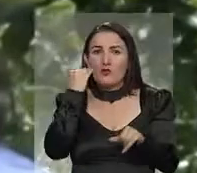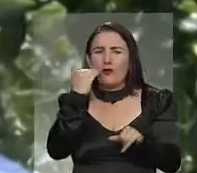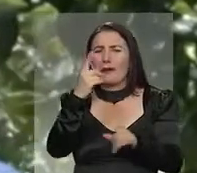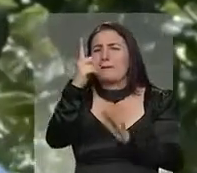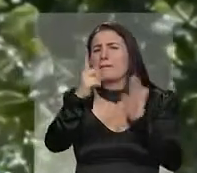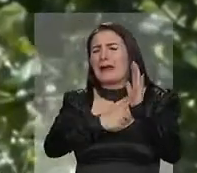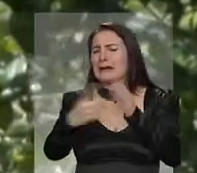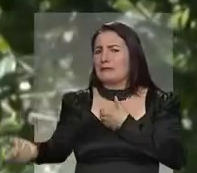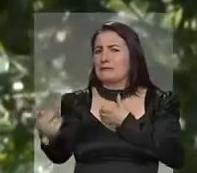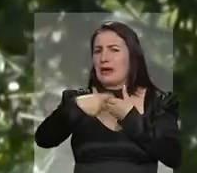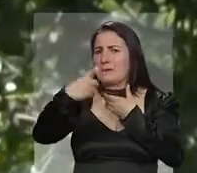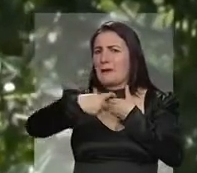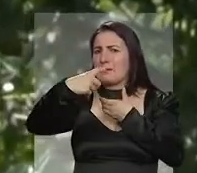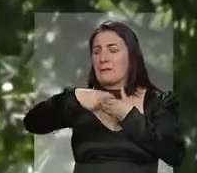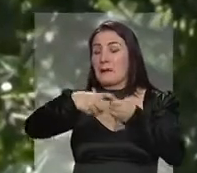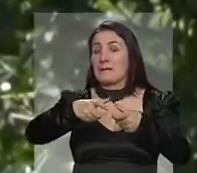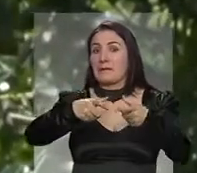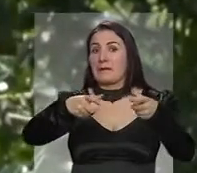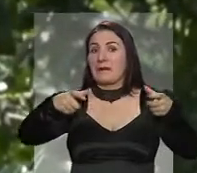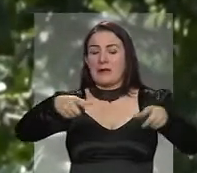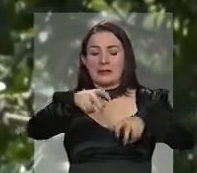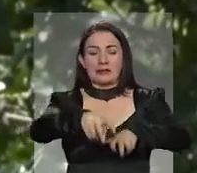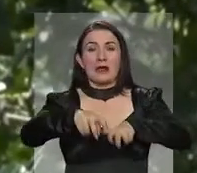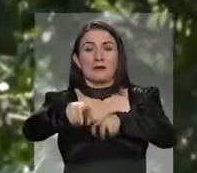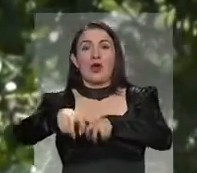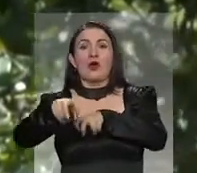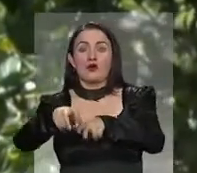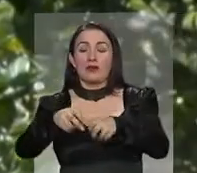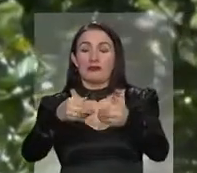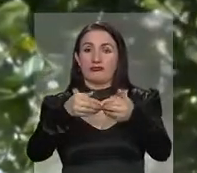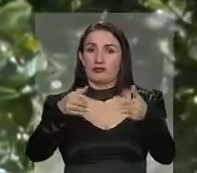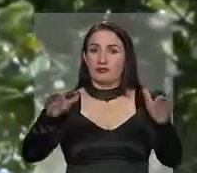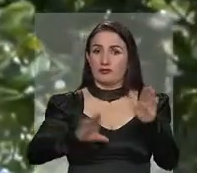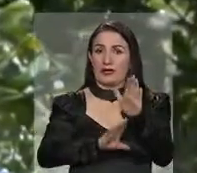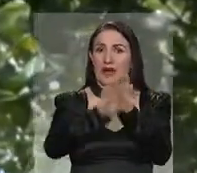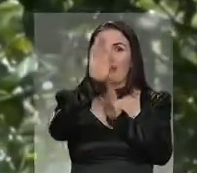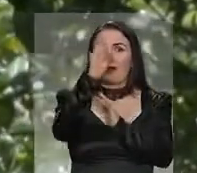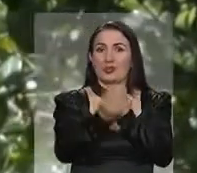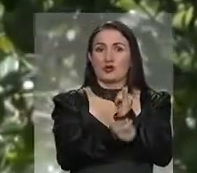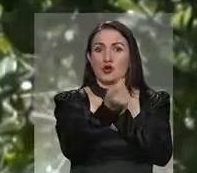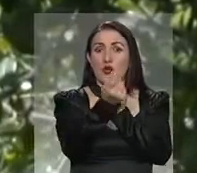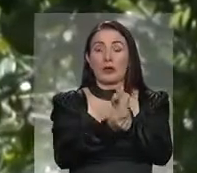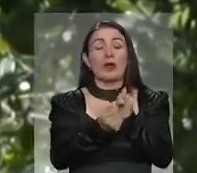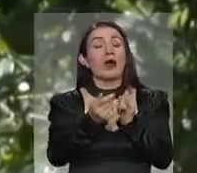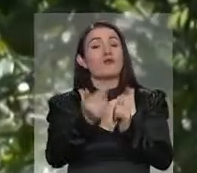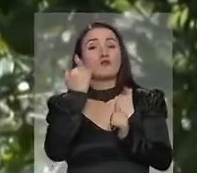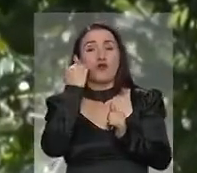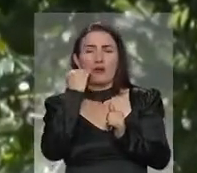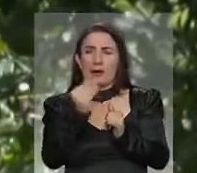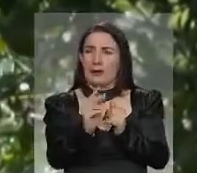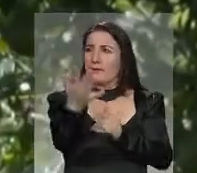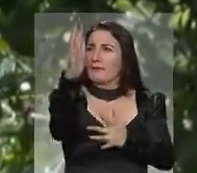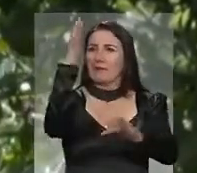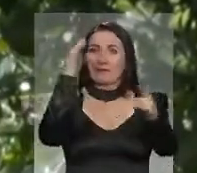este programa de Sembradoras por la Reactivación. Esto se da en el marco de las mujeres que reverdecen a la capital del país.